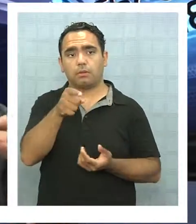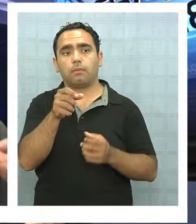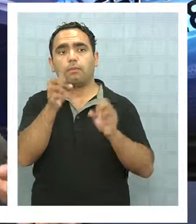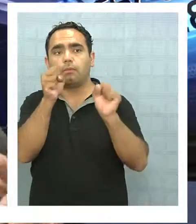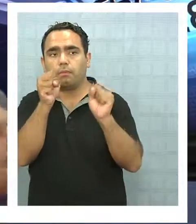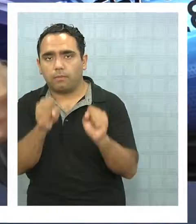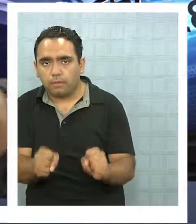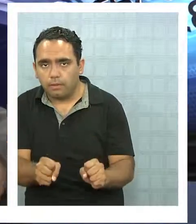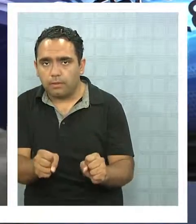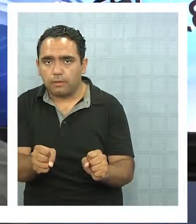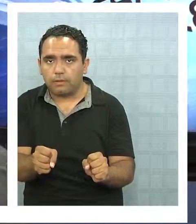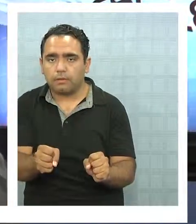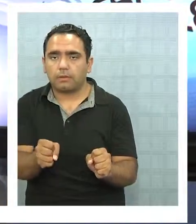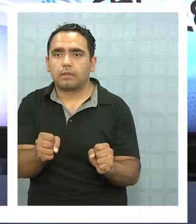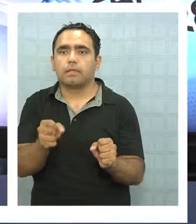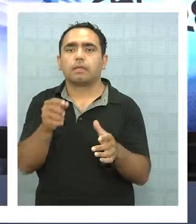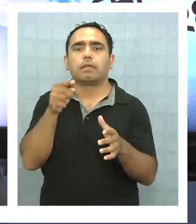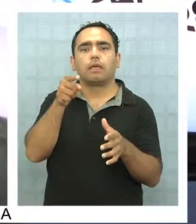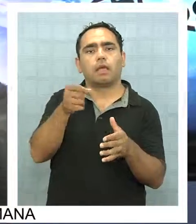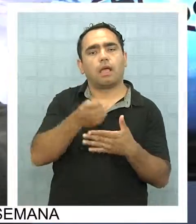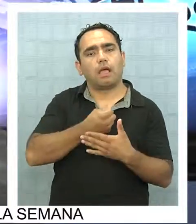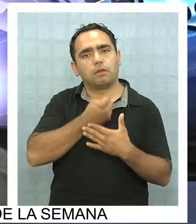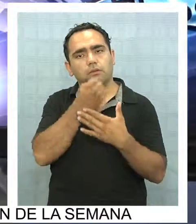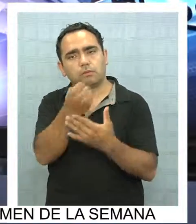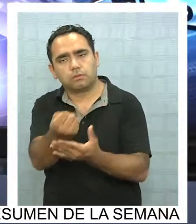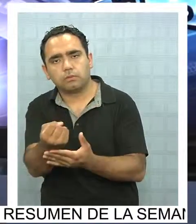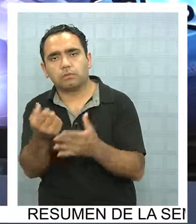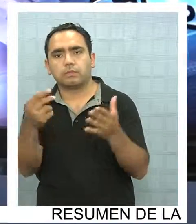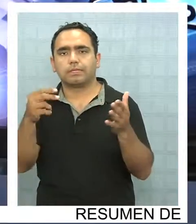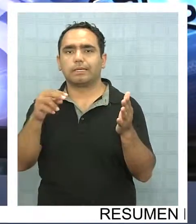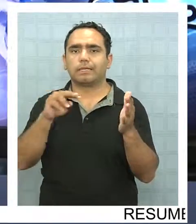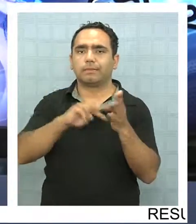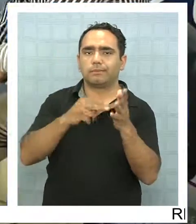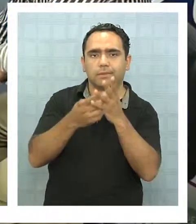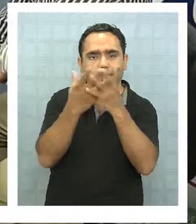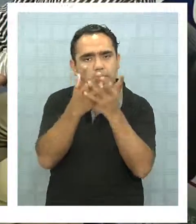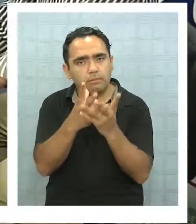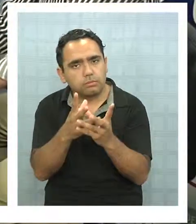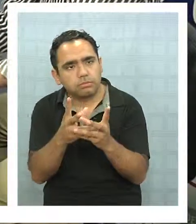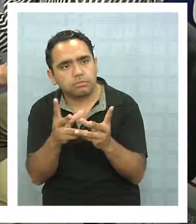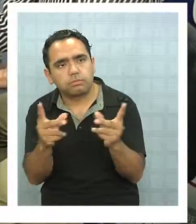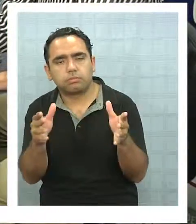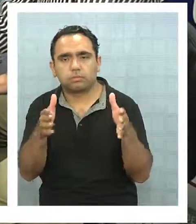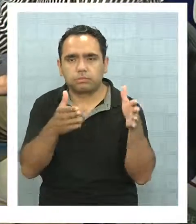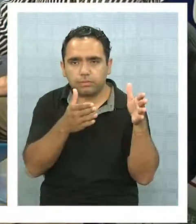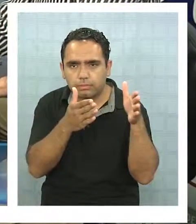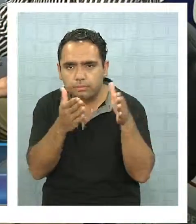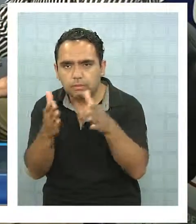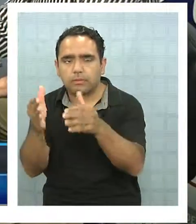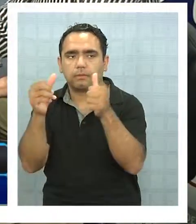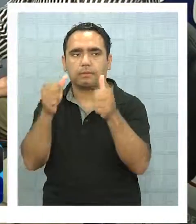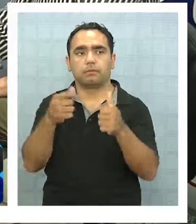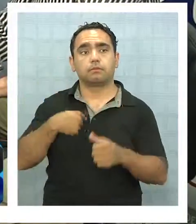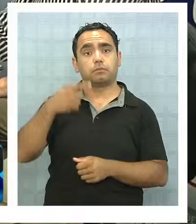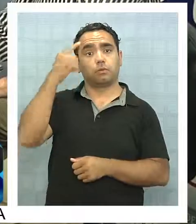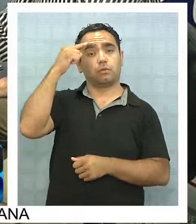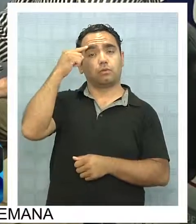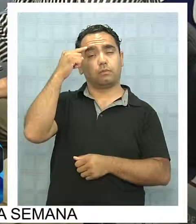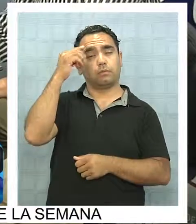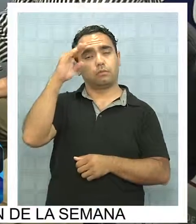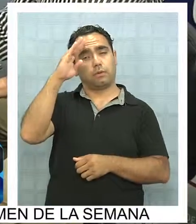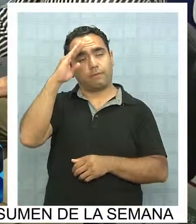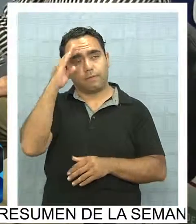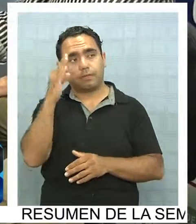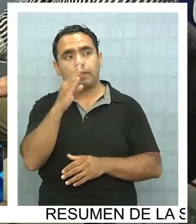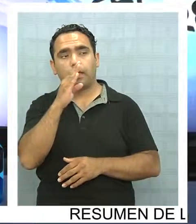de darles un cauce, encauzarlas constructivamente. Ahora, yo tengo confianza que ahora lo va a hacer, pero tiene que